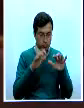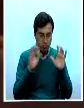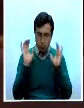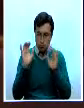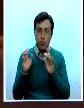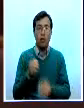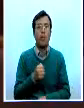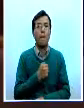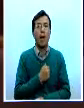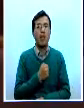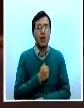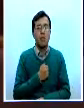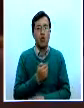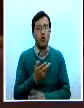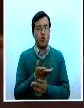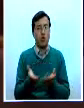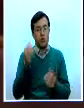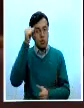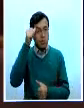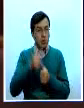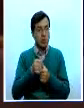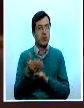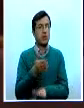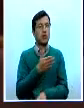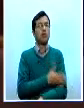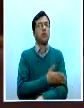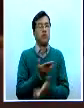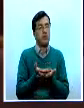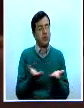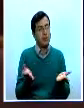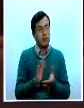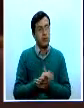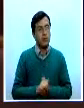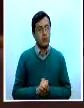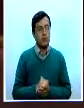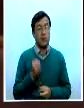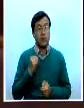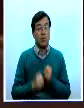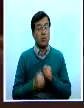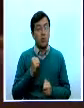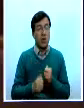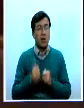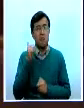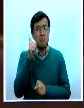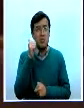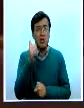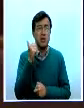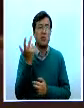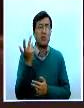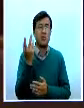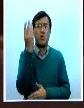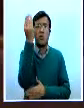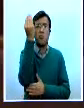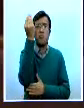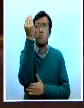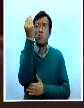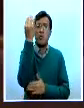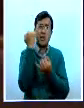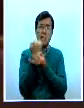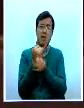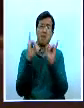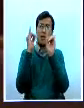patrimonio parece que la vez anterior se sufrió problemas inclusive el mismo monumento de la independencia que